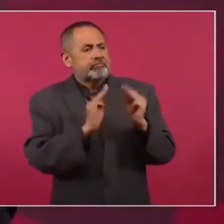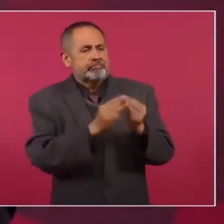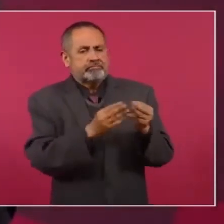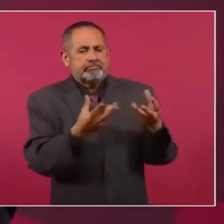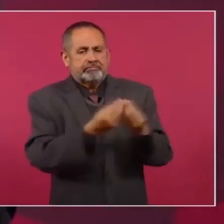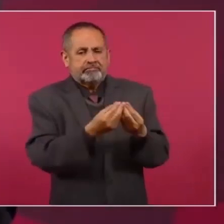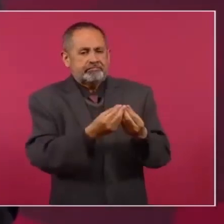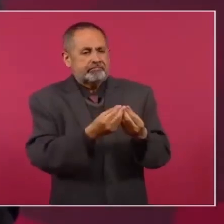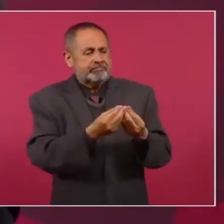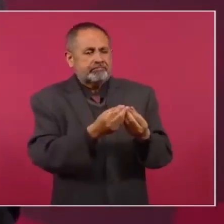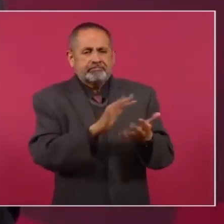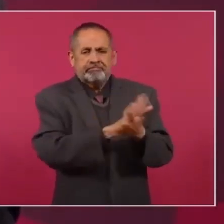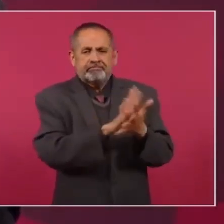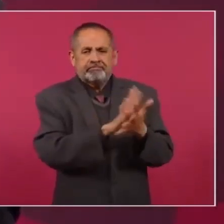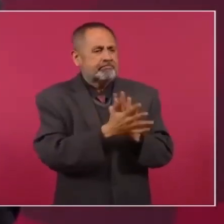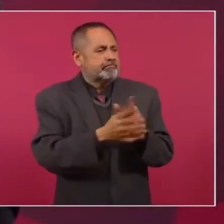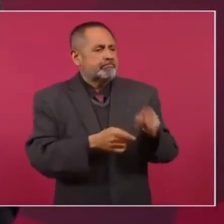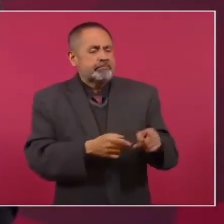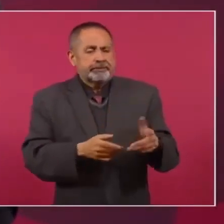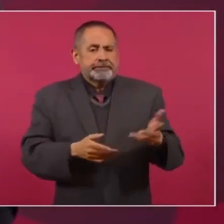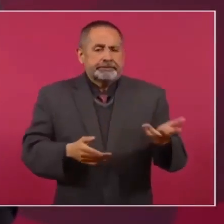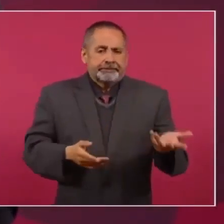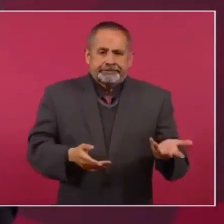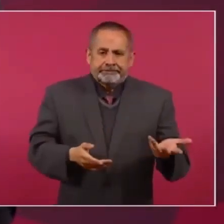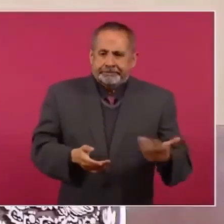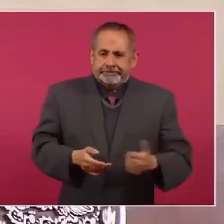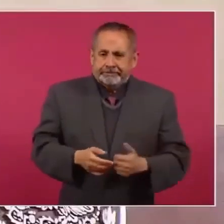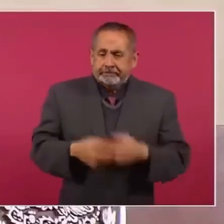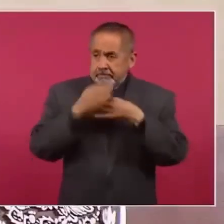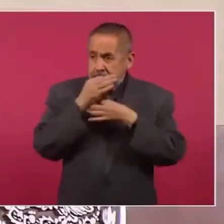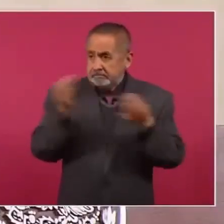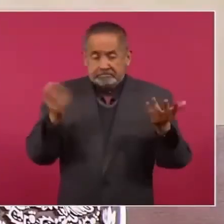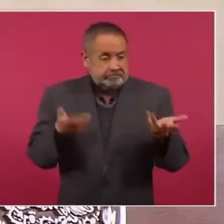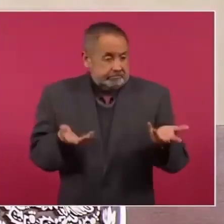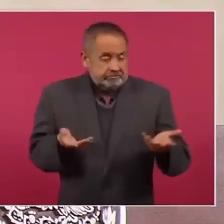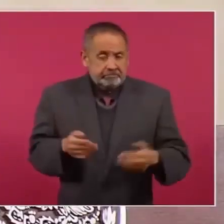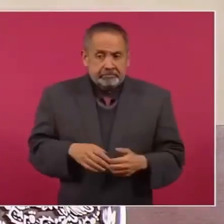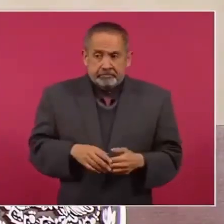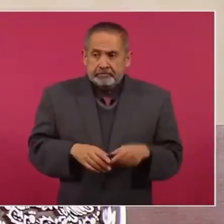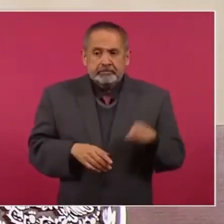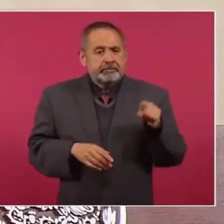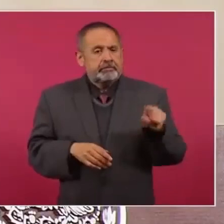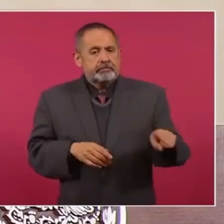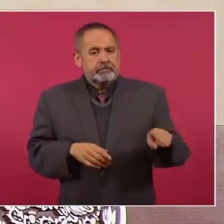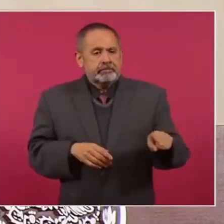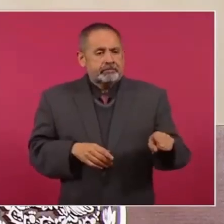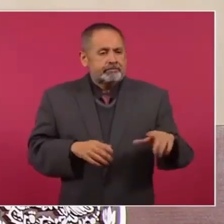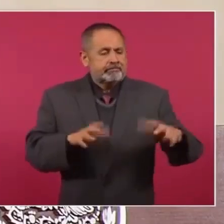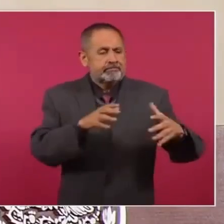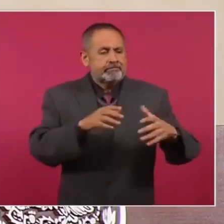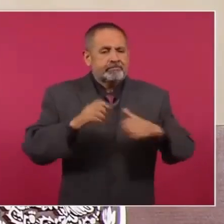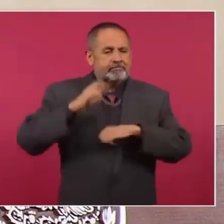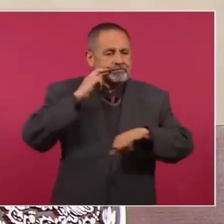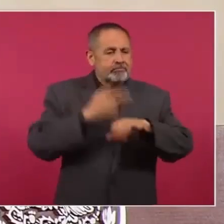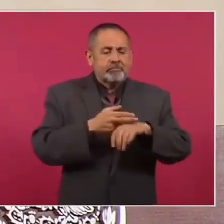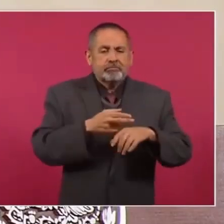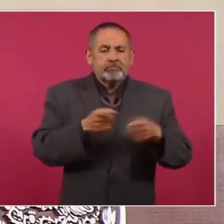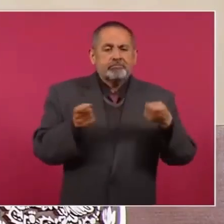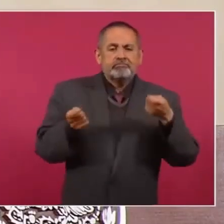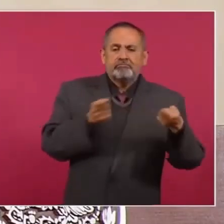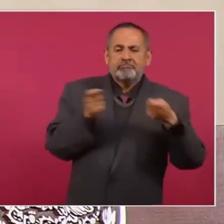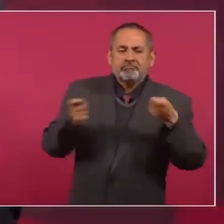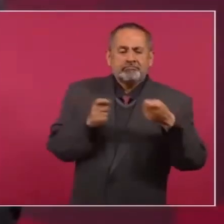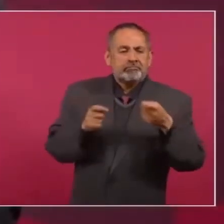con la delincuencia organizada y que había un narcoestado.